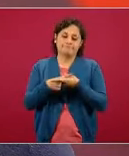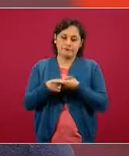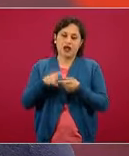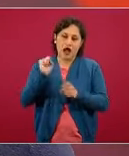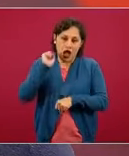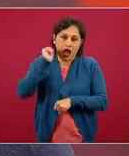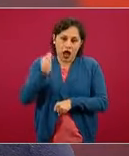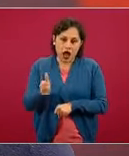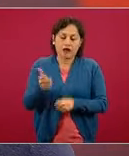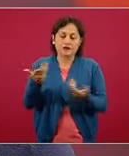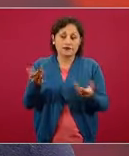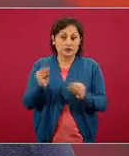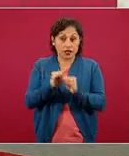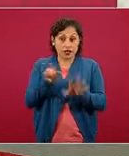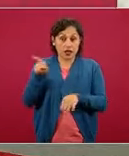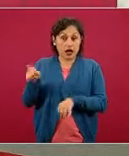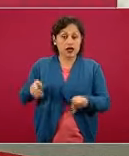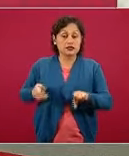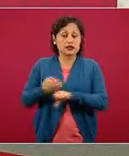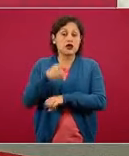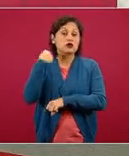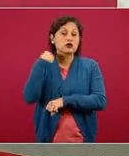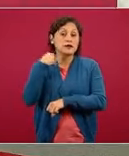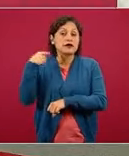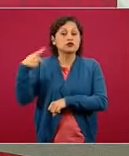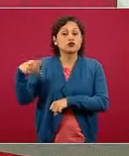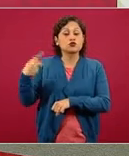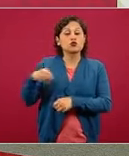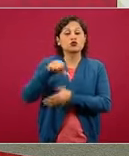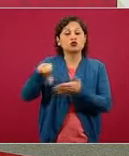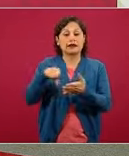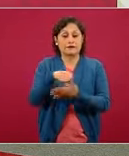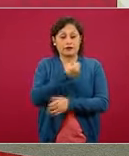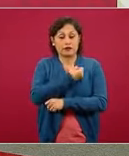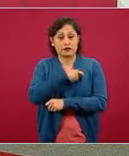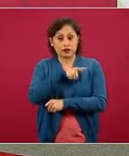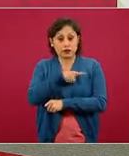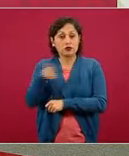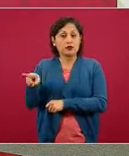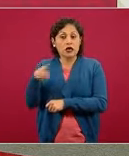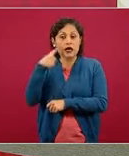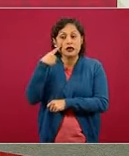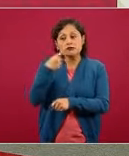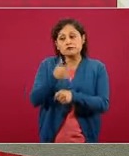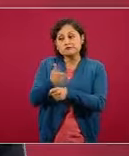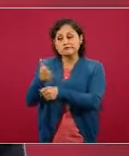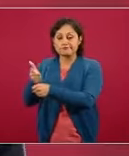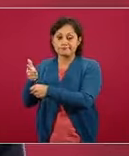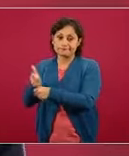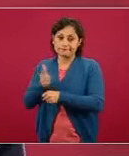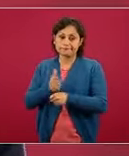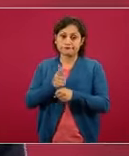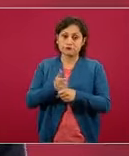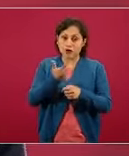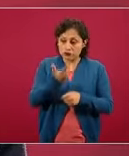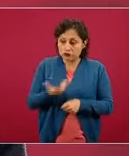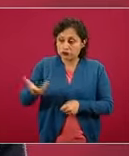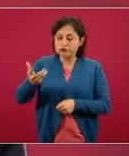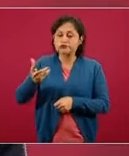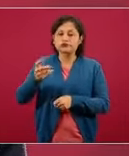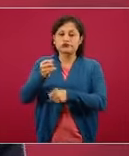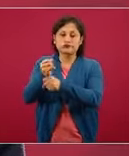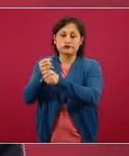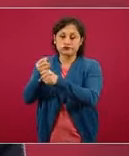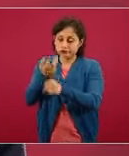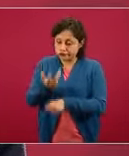los servicios de salud de Tabasco han estado trabajando desde que iniciaron las contingencias, llevando a cabo brigadismo, llevando a